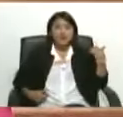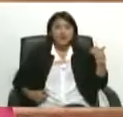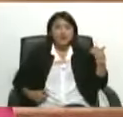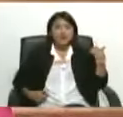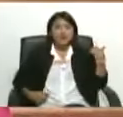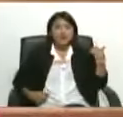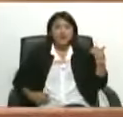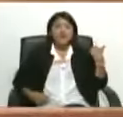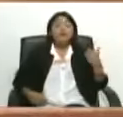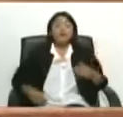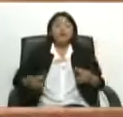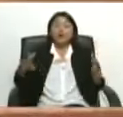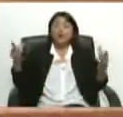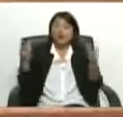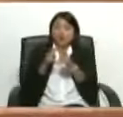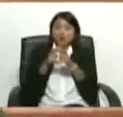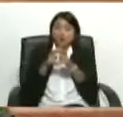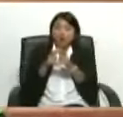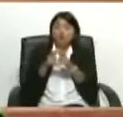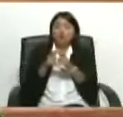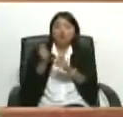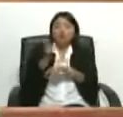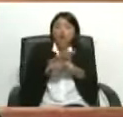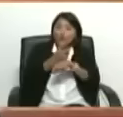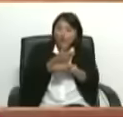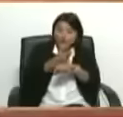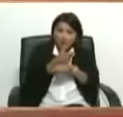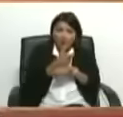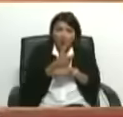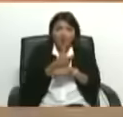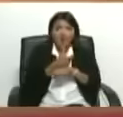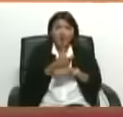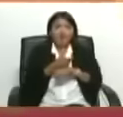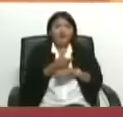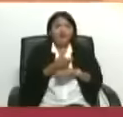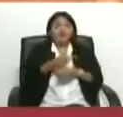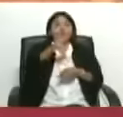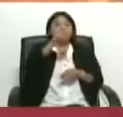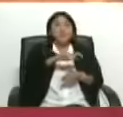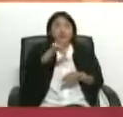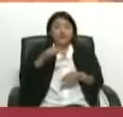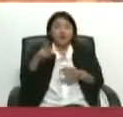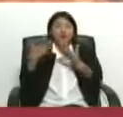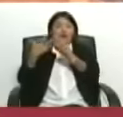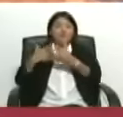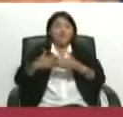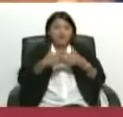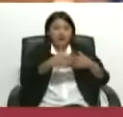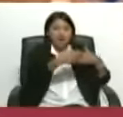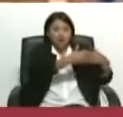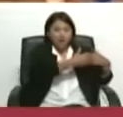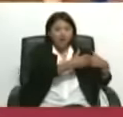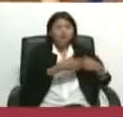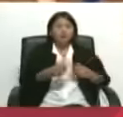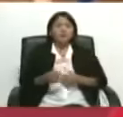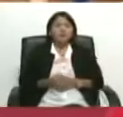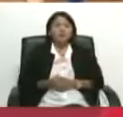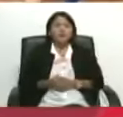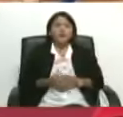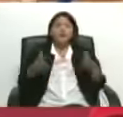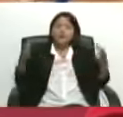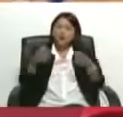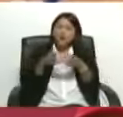llamando a la paz nuevamente, estaban los gobernadores, estaban personas del mundo empresarial,